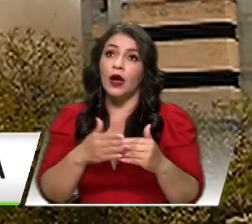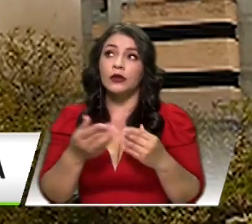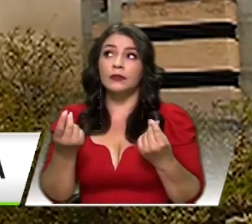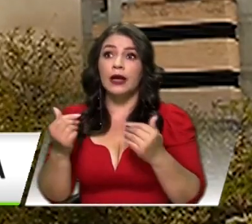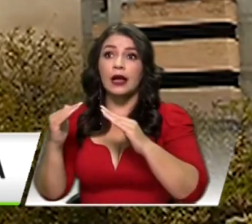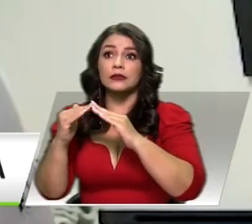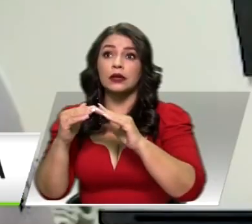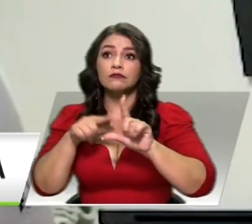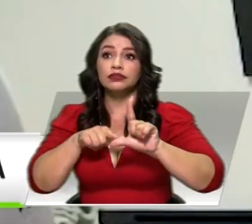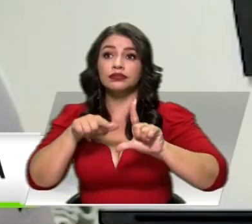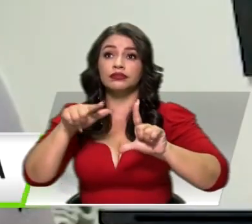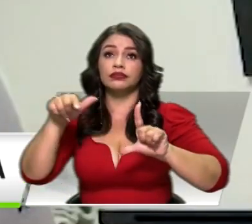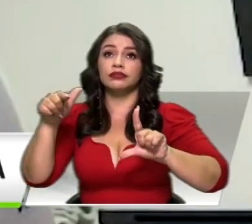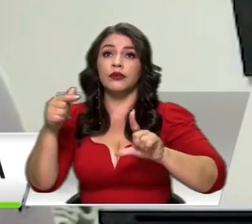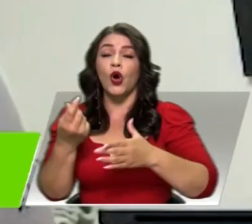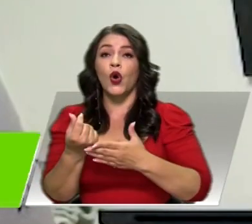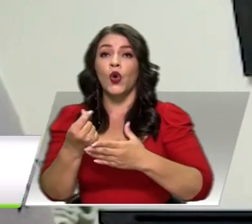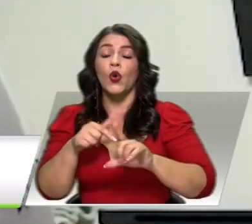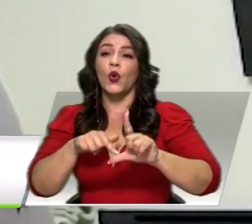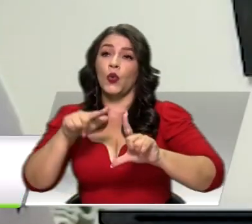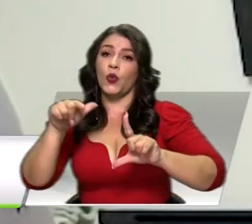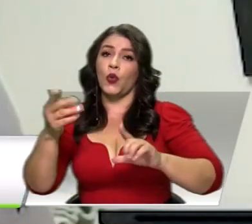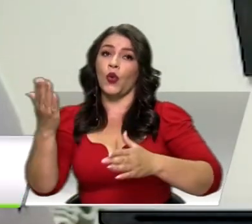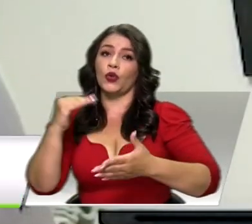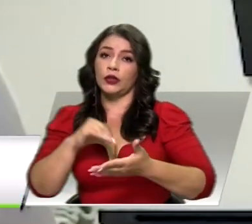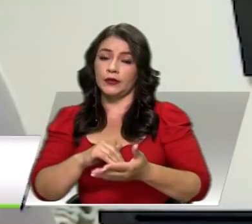sus propiedades. El valor se va a ver afectado